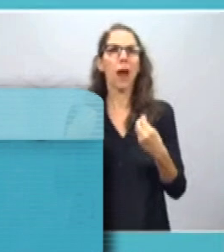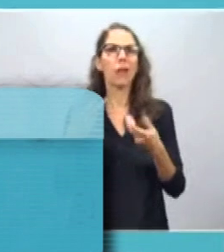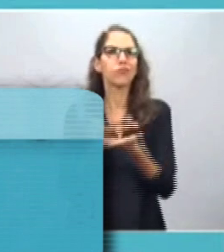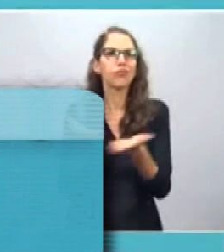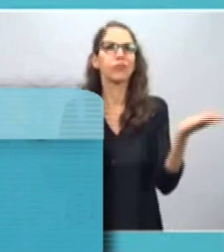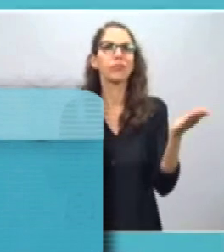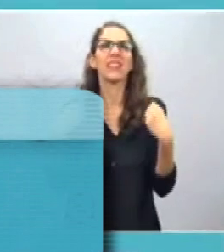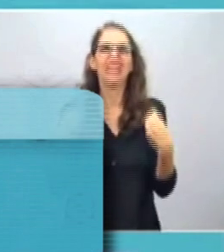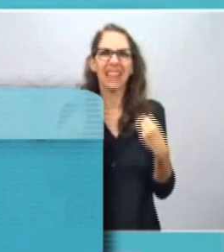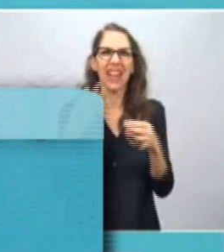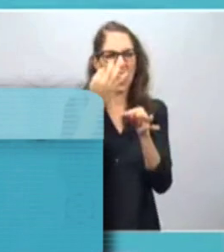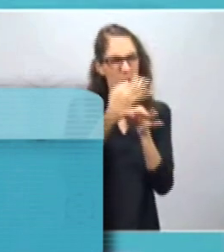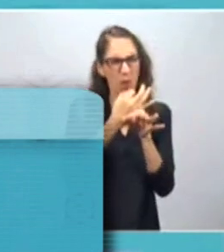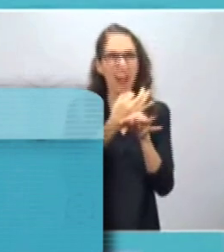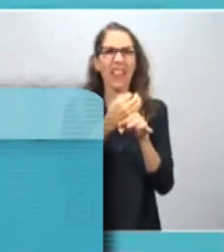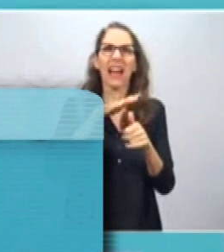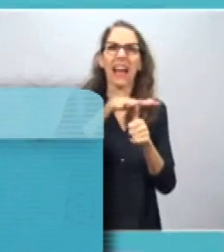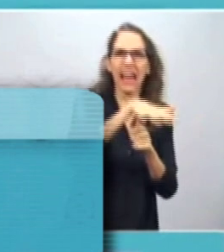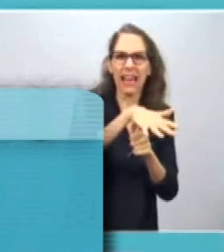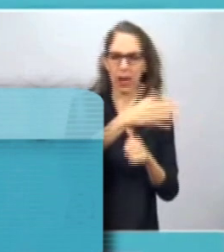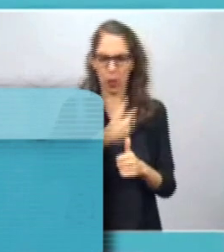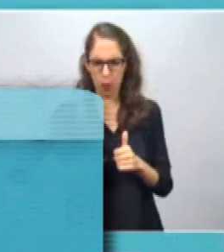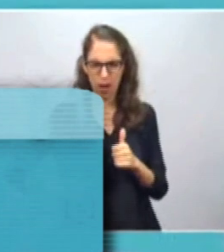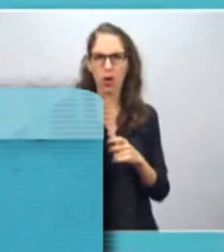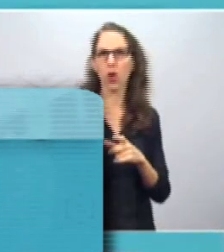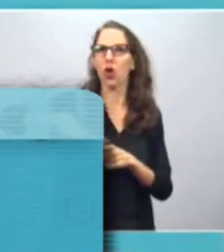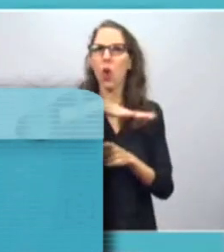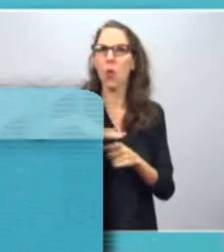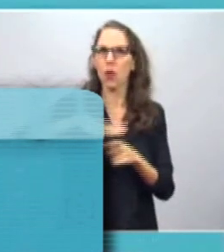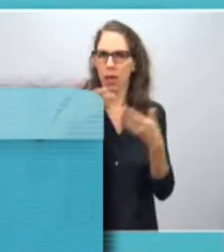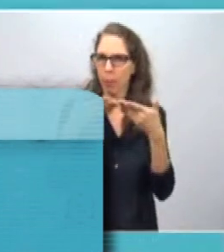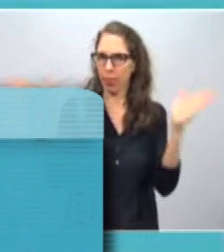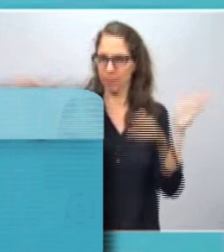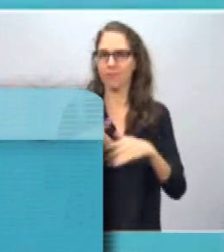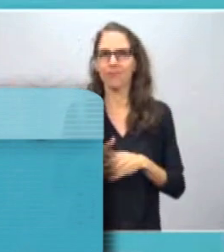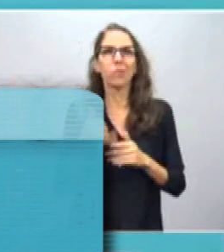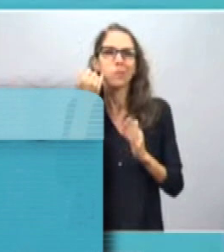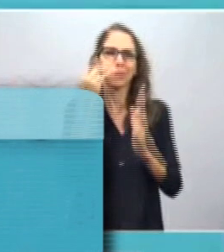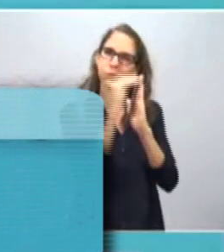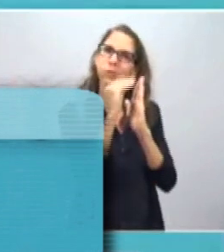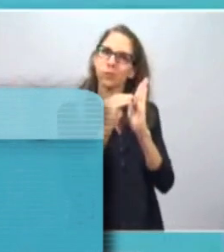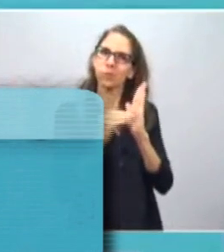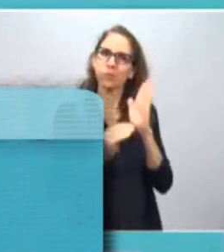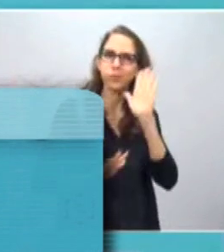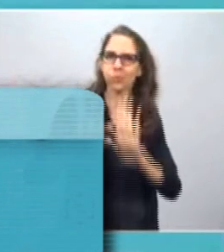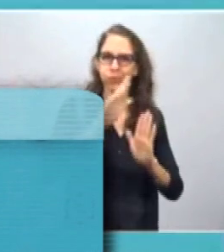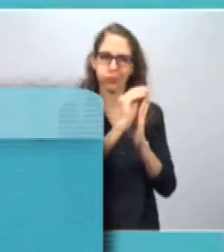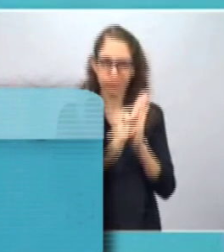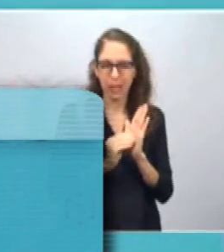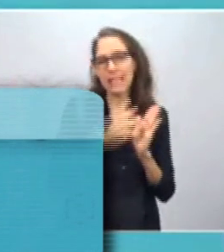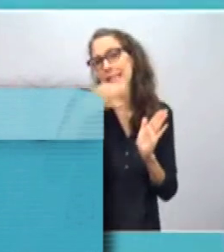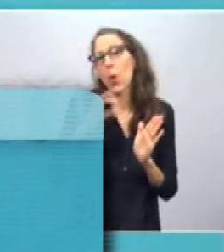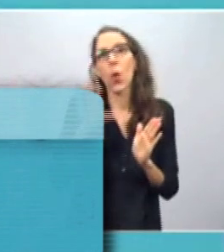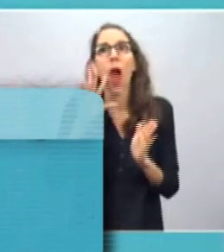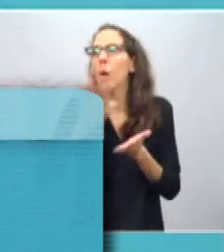de la Escuela de Género, Gobierno y Comunidad. Eso respecto de las actividades que ya tiene previstas. Seguramente se sumarán